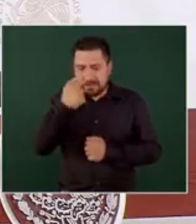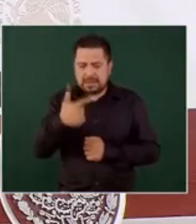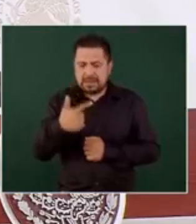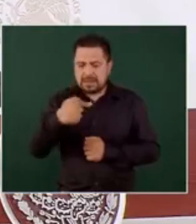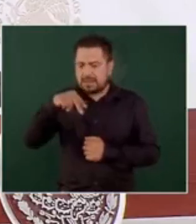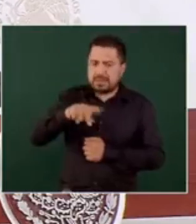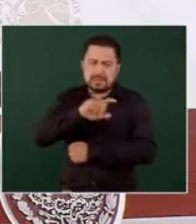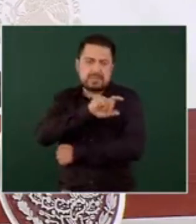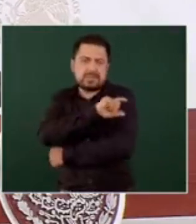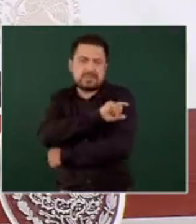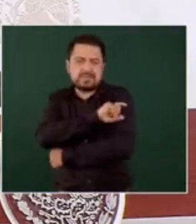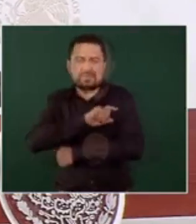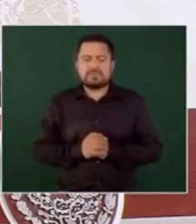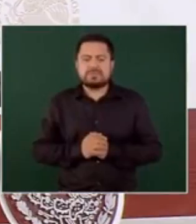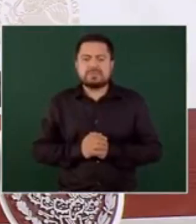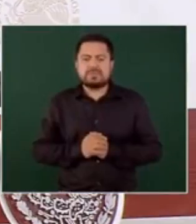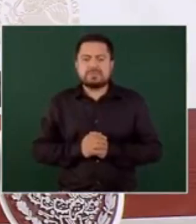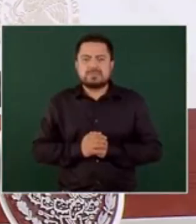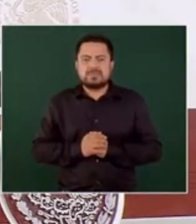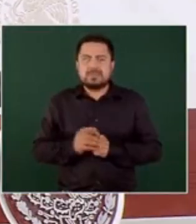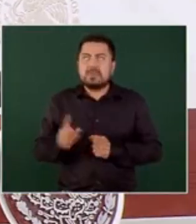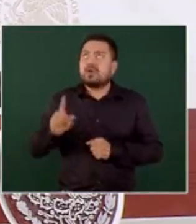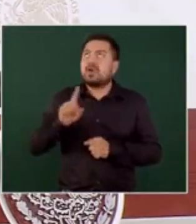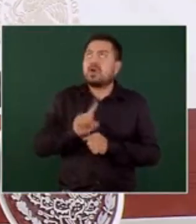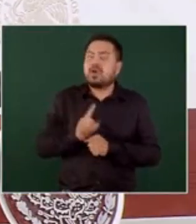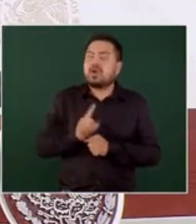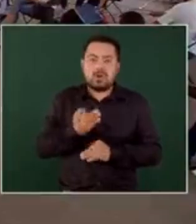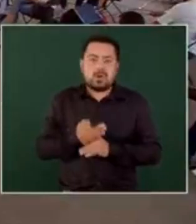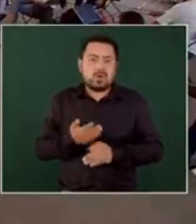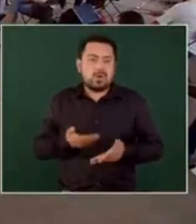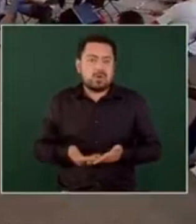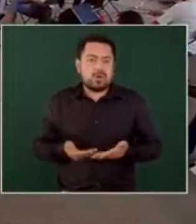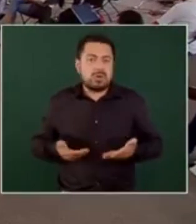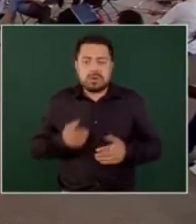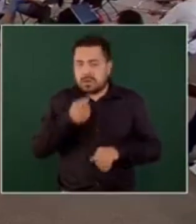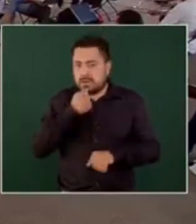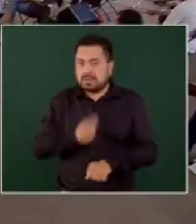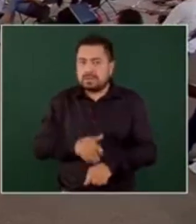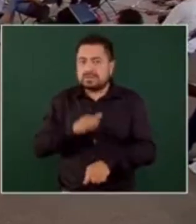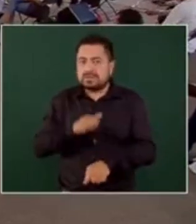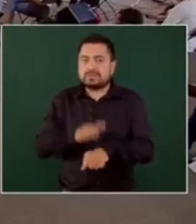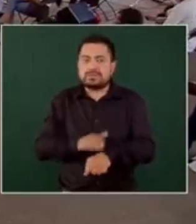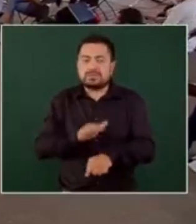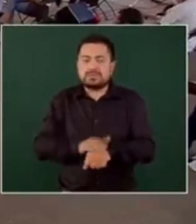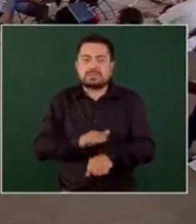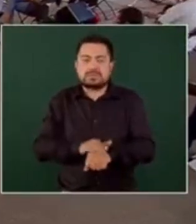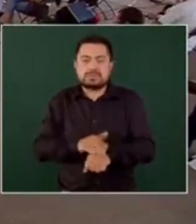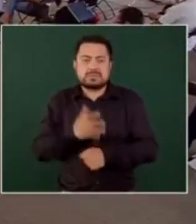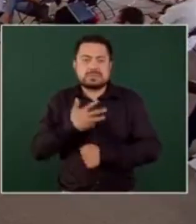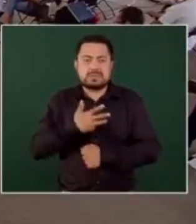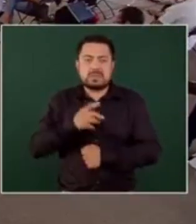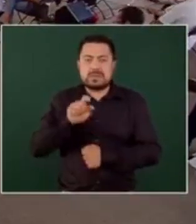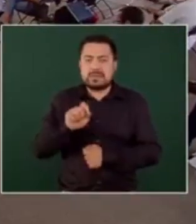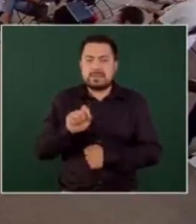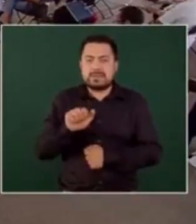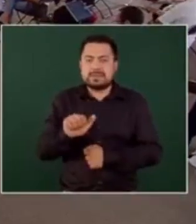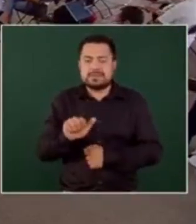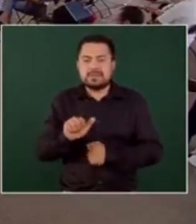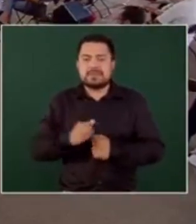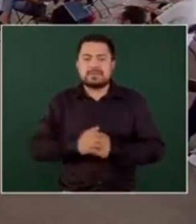Nacional. Ya al día de hoy se informó, se tienen 26